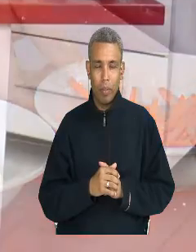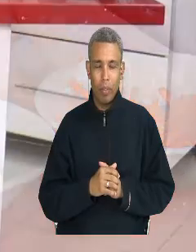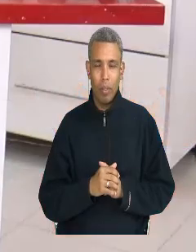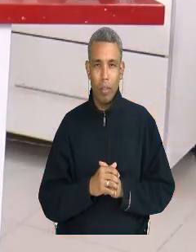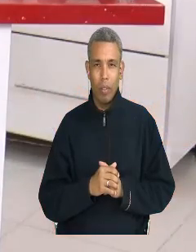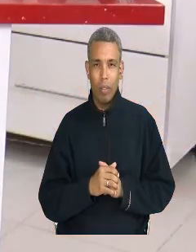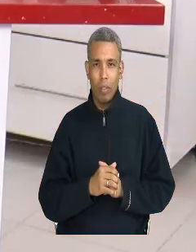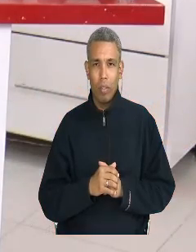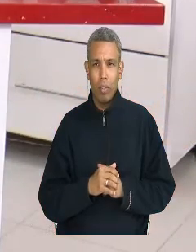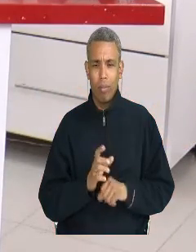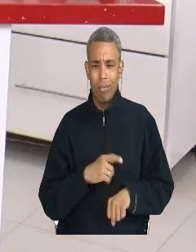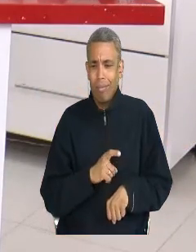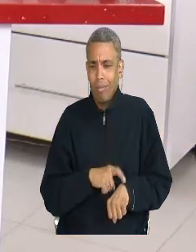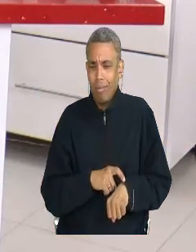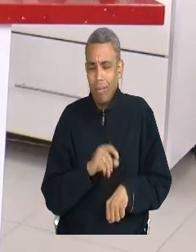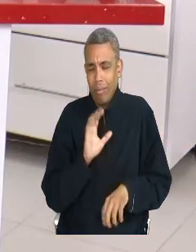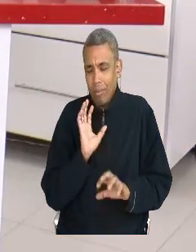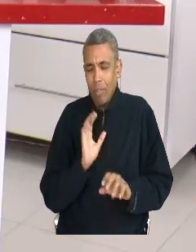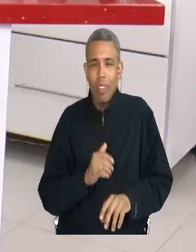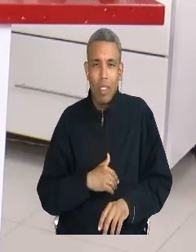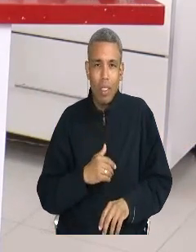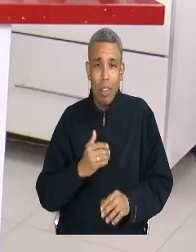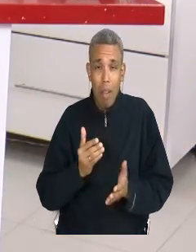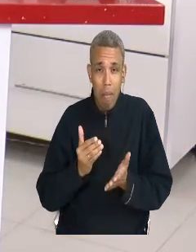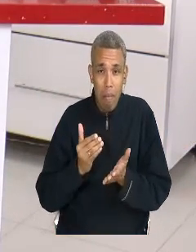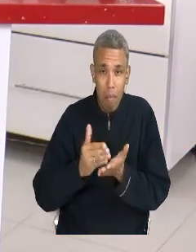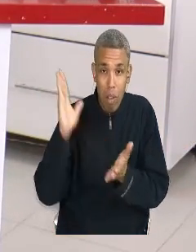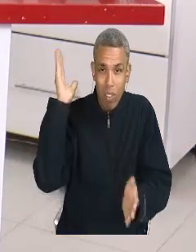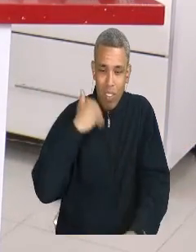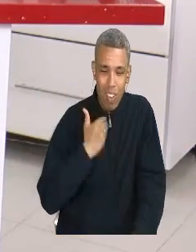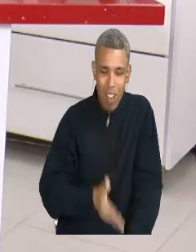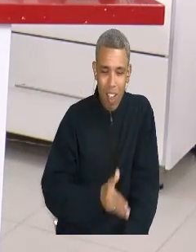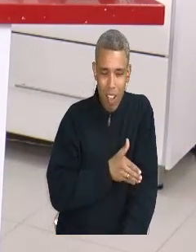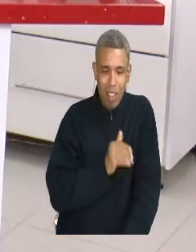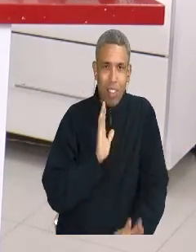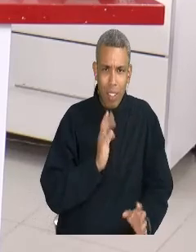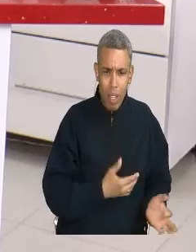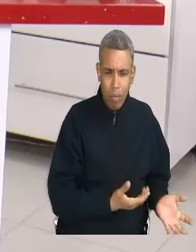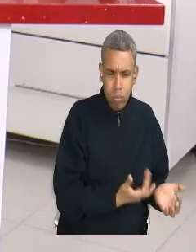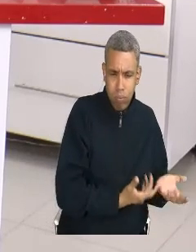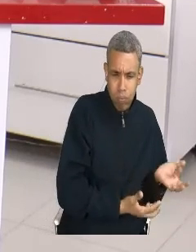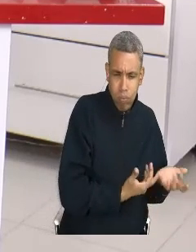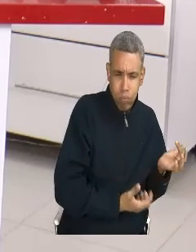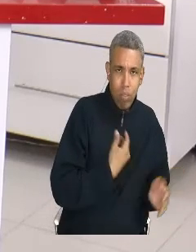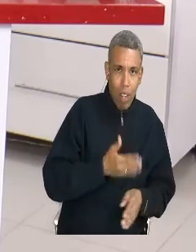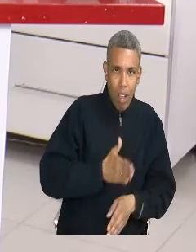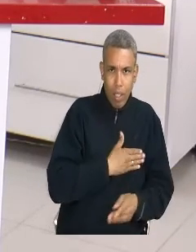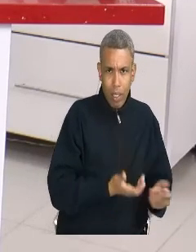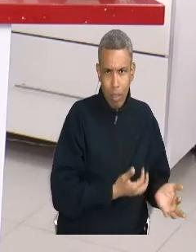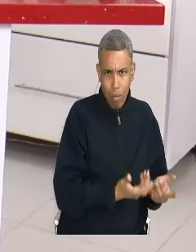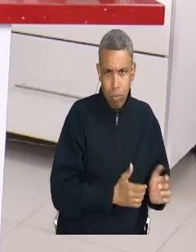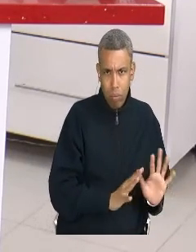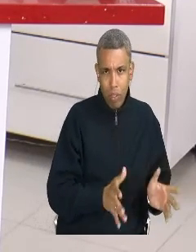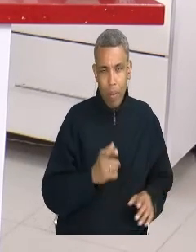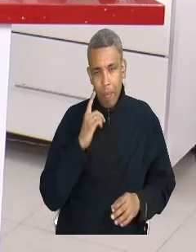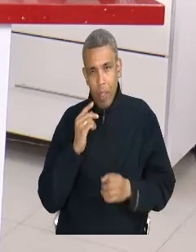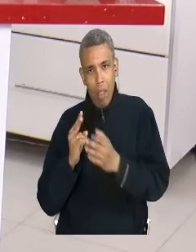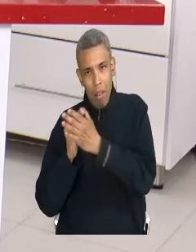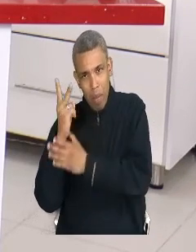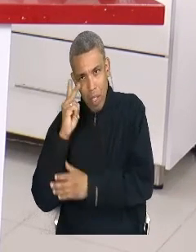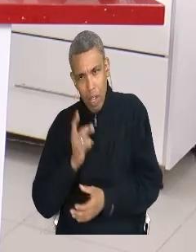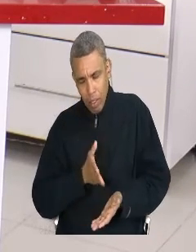el tiempo por televisión es muy corto, entonces tenemos todo prelisto. En este caso, pues ya tengo los vegetales picados, como ustedes